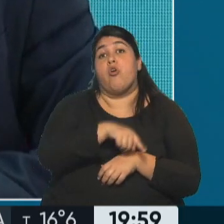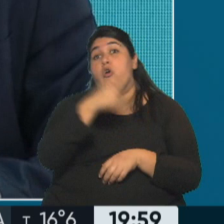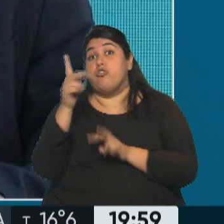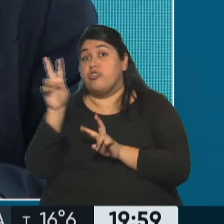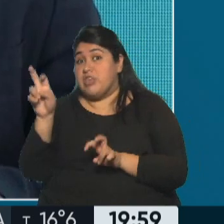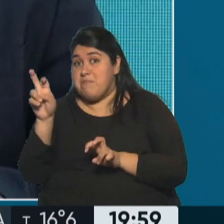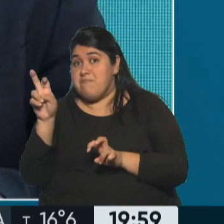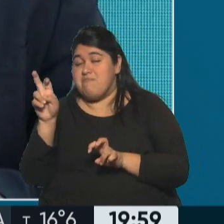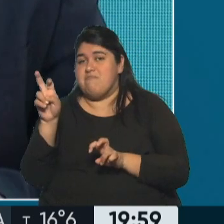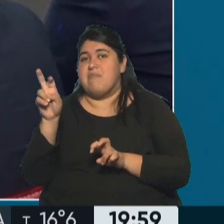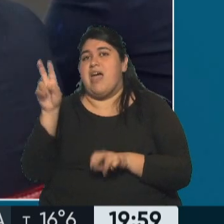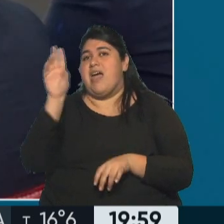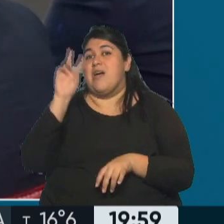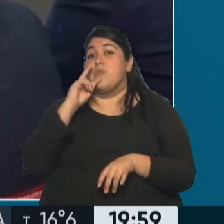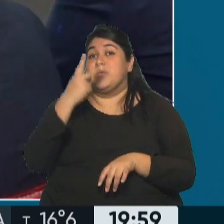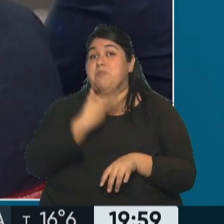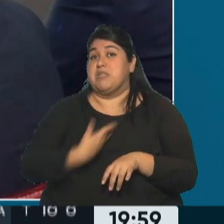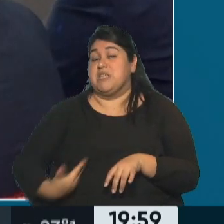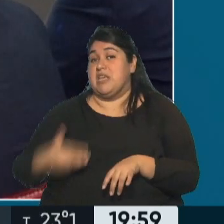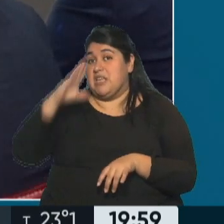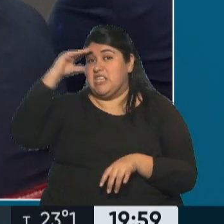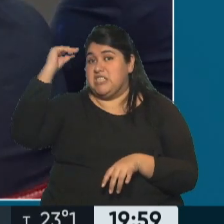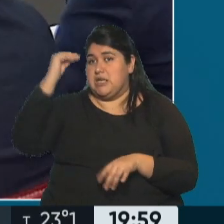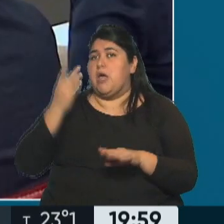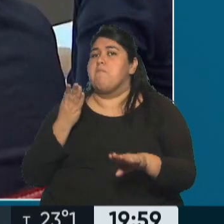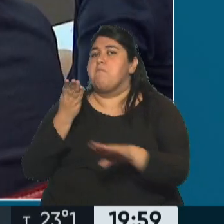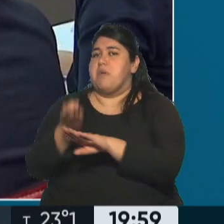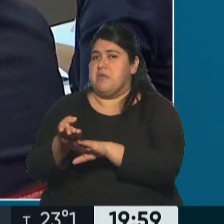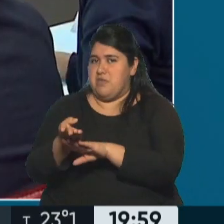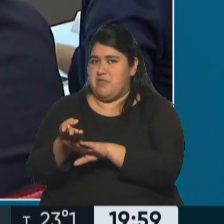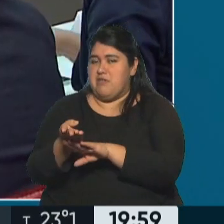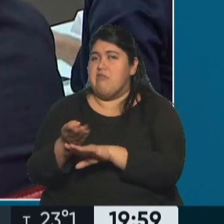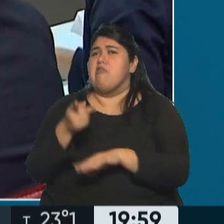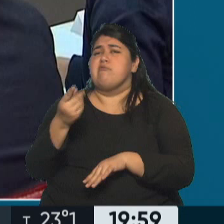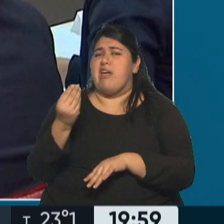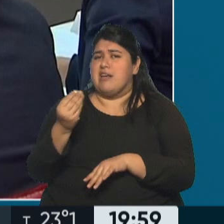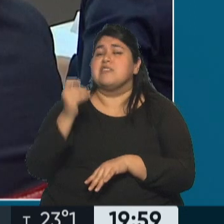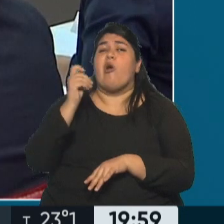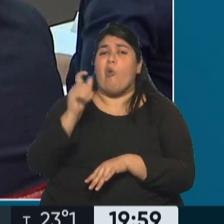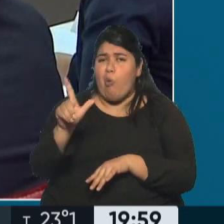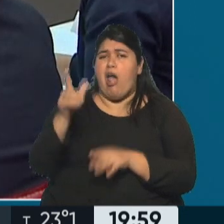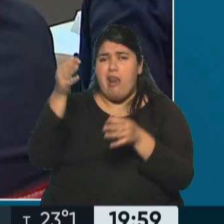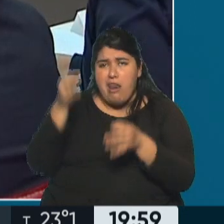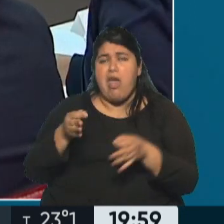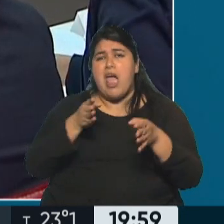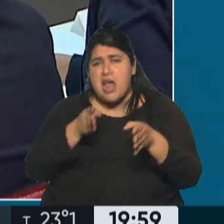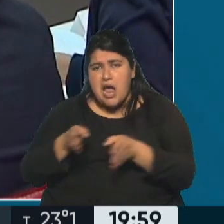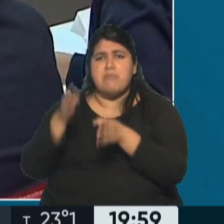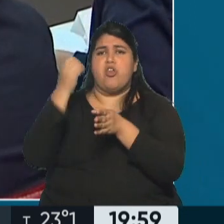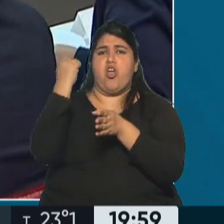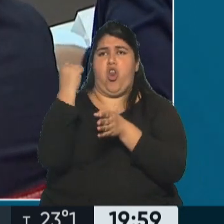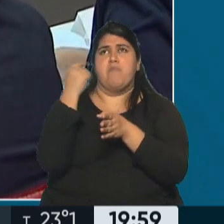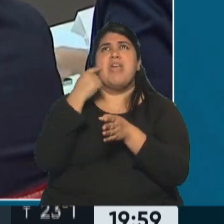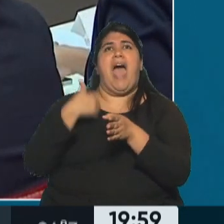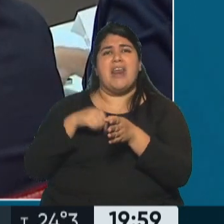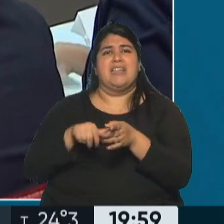los pedidos de la vicepresidenta Cristina Fernández de Kirchner respecto de cuál tiene que ser la lógica económica que tiene que imperar en la